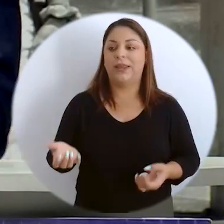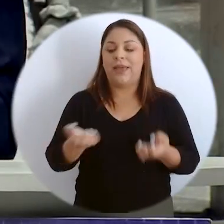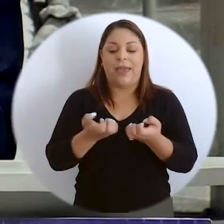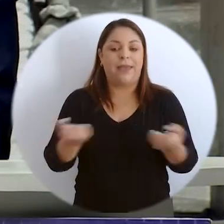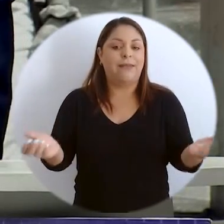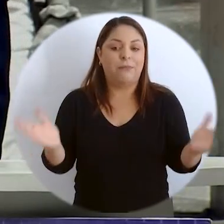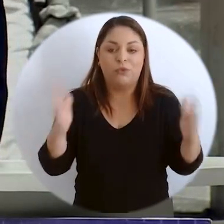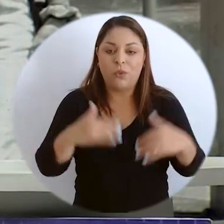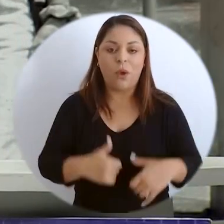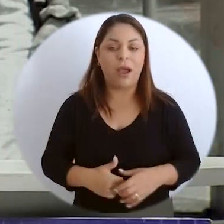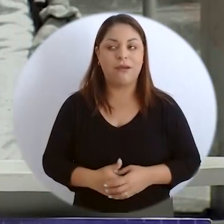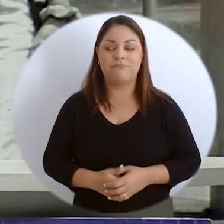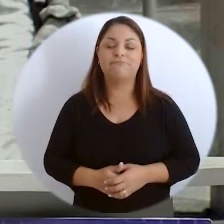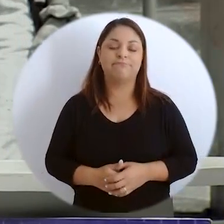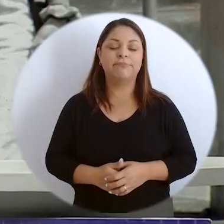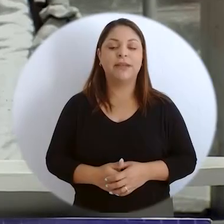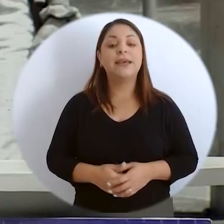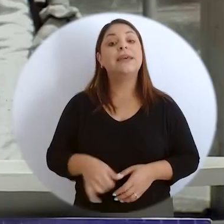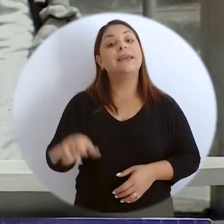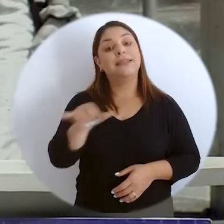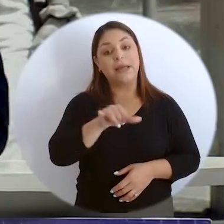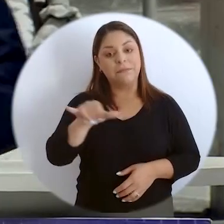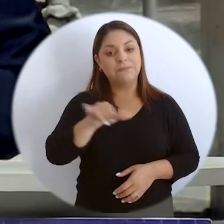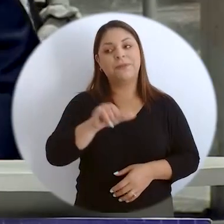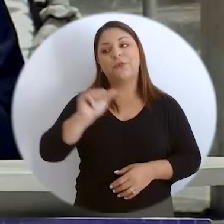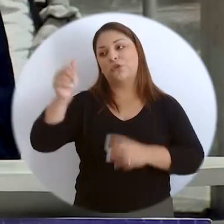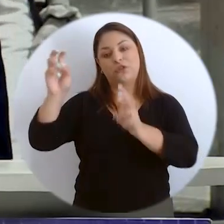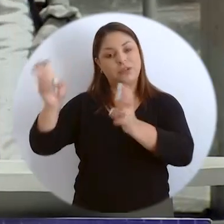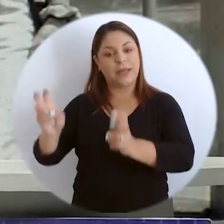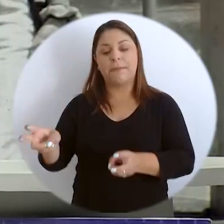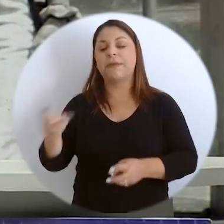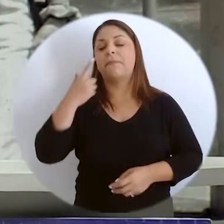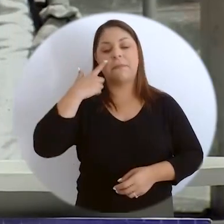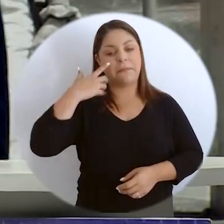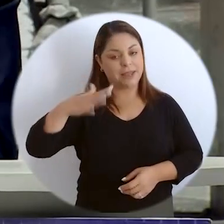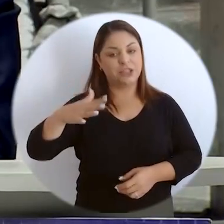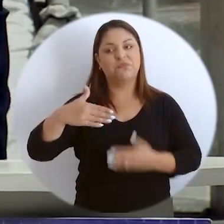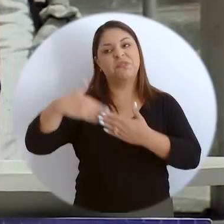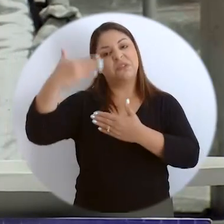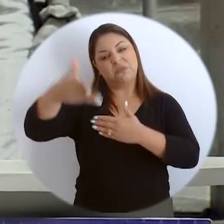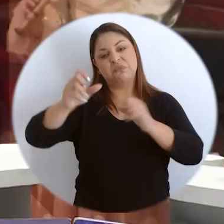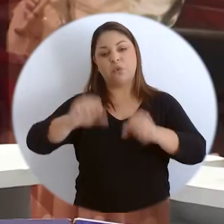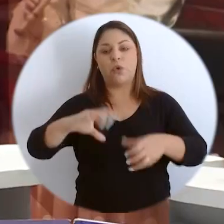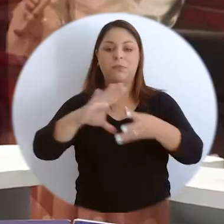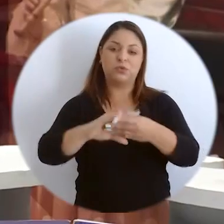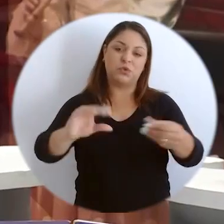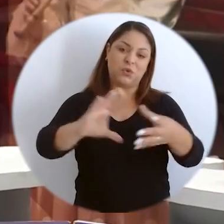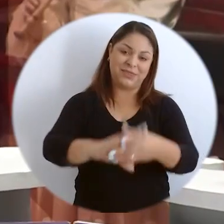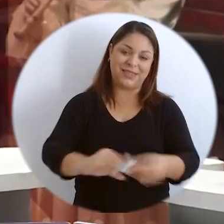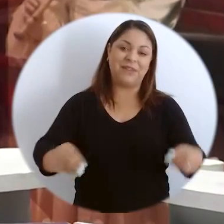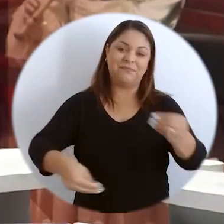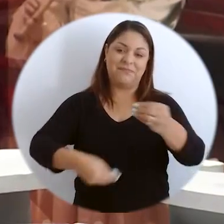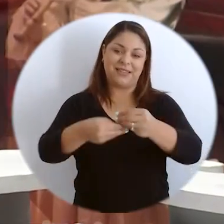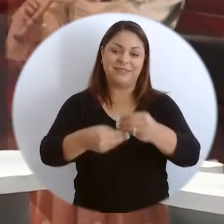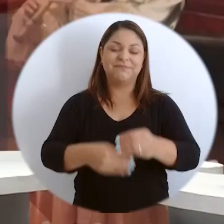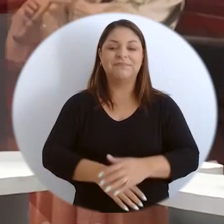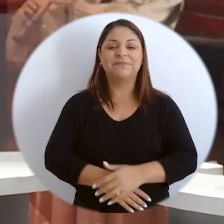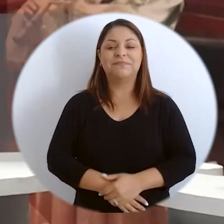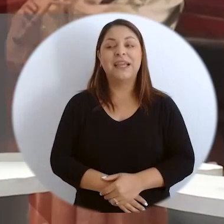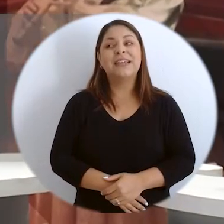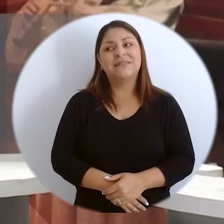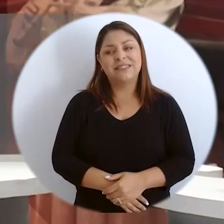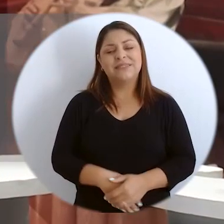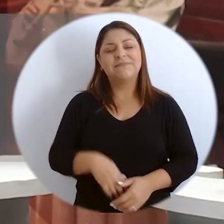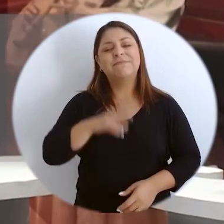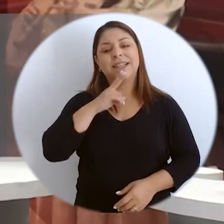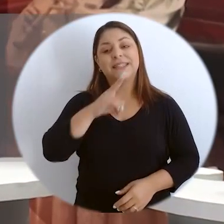similar entonces sucede en los otros campos, que luego podríamos comentar. Sí, vale la pena preguntarse entonces si el plan de